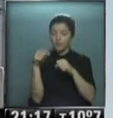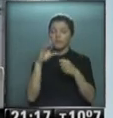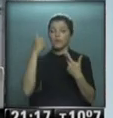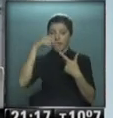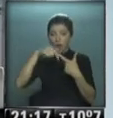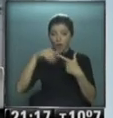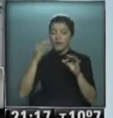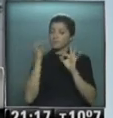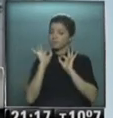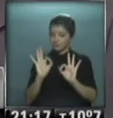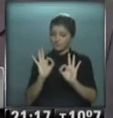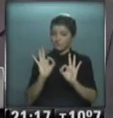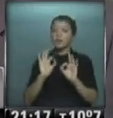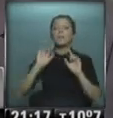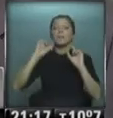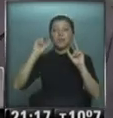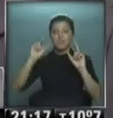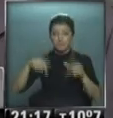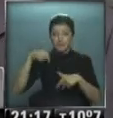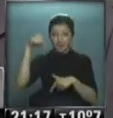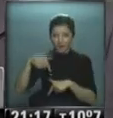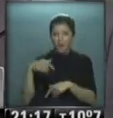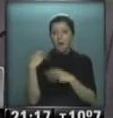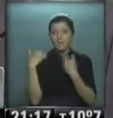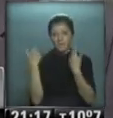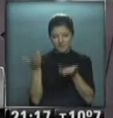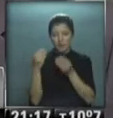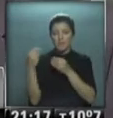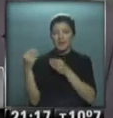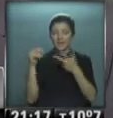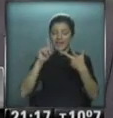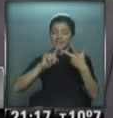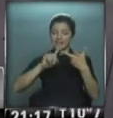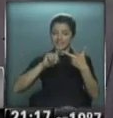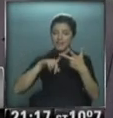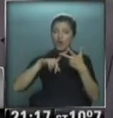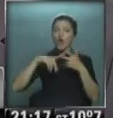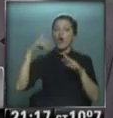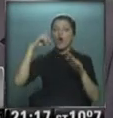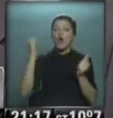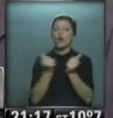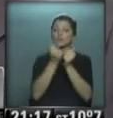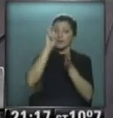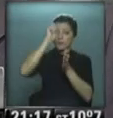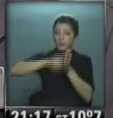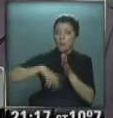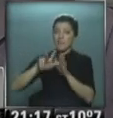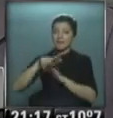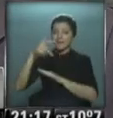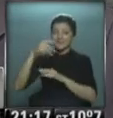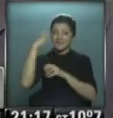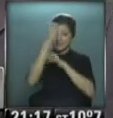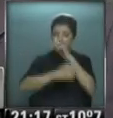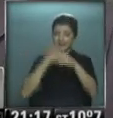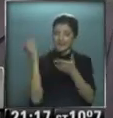es un hito fundamental. Y también se aprovechó la oportunidad de la visita, donde se firmó el contrato para hacer el tercer satélite, el